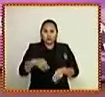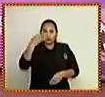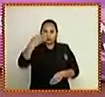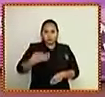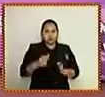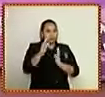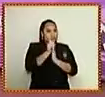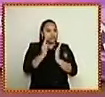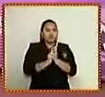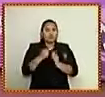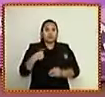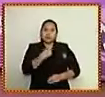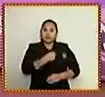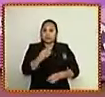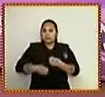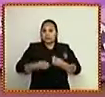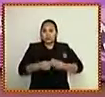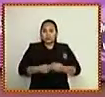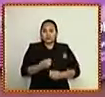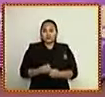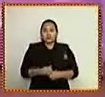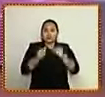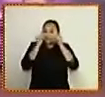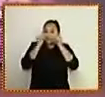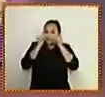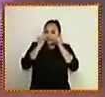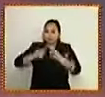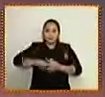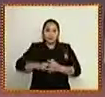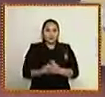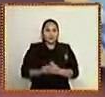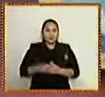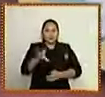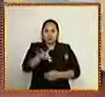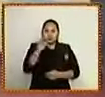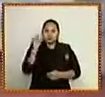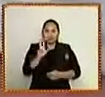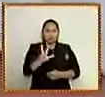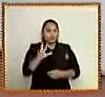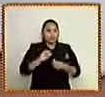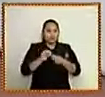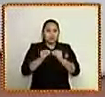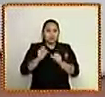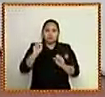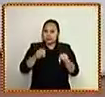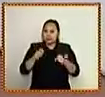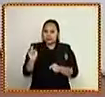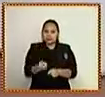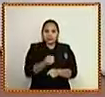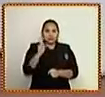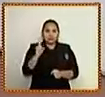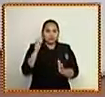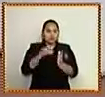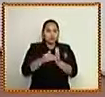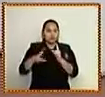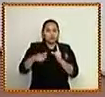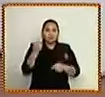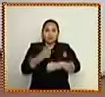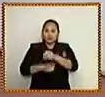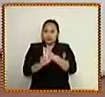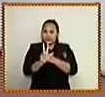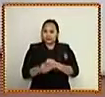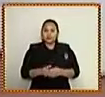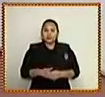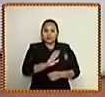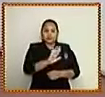la transparencia de este sorteo. ¿Pero qué les parece si iniciamos seleccionando los tres números que te harán ganar 100.000 lempiras con Pega 3? Pero si